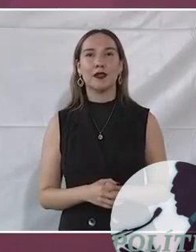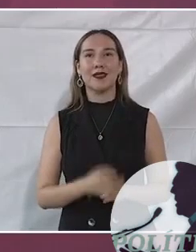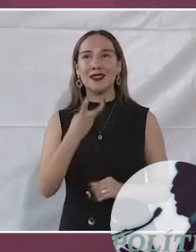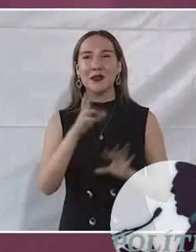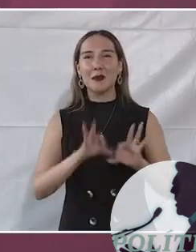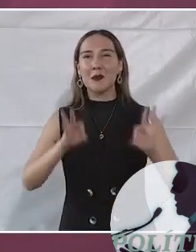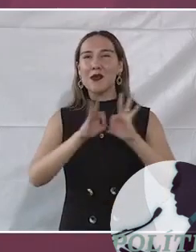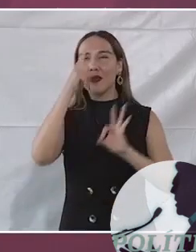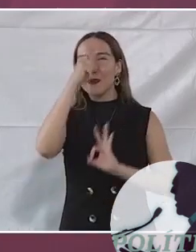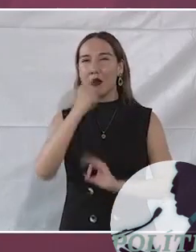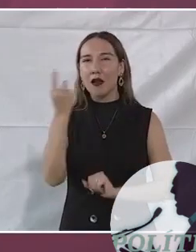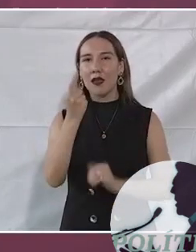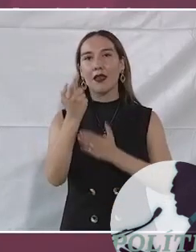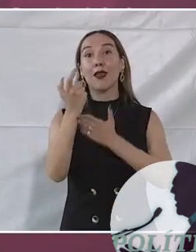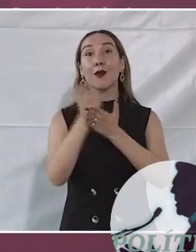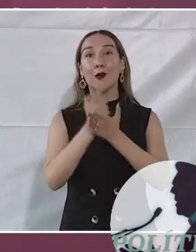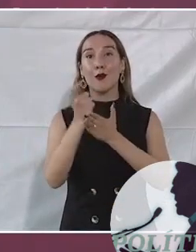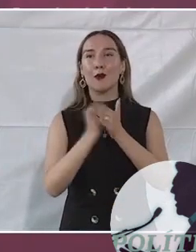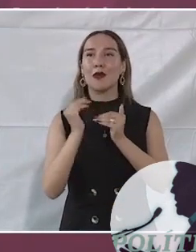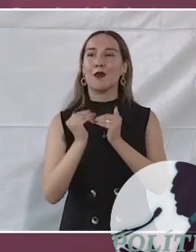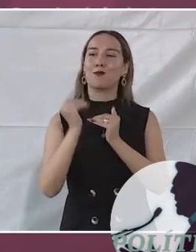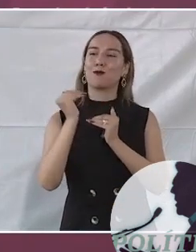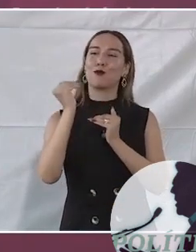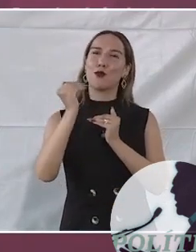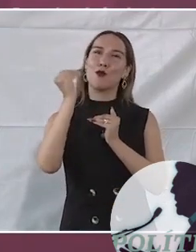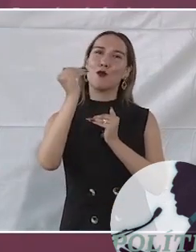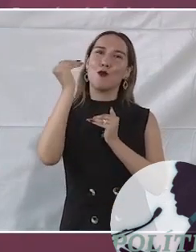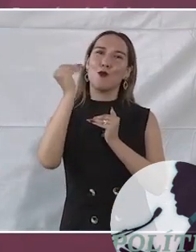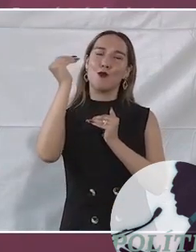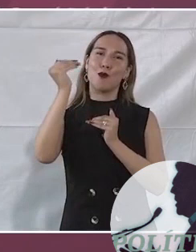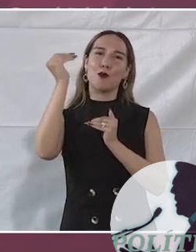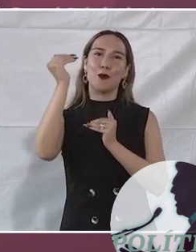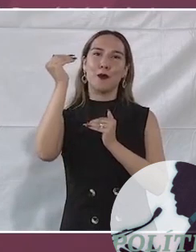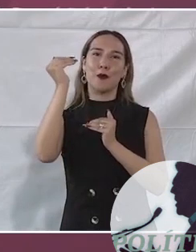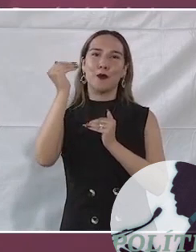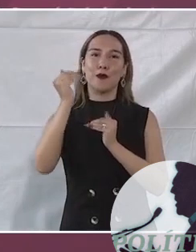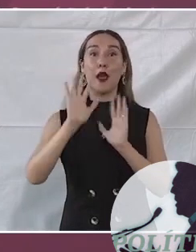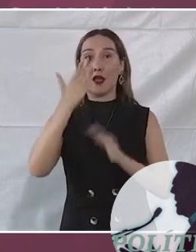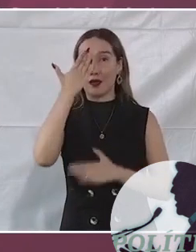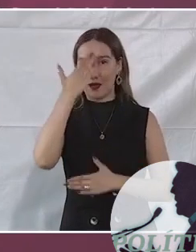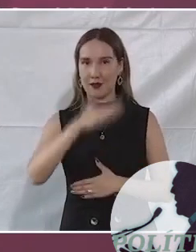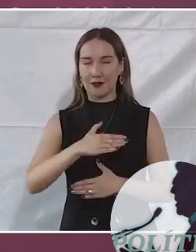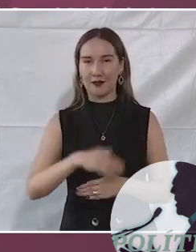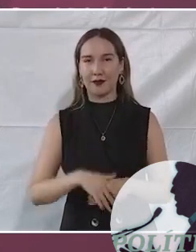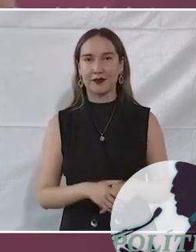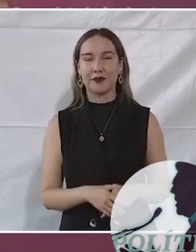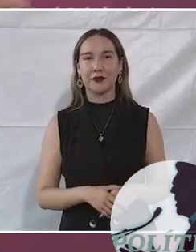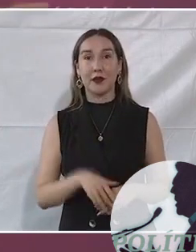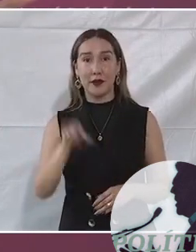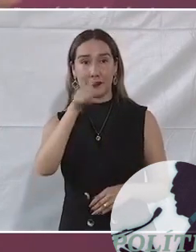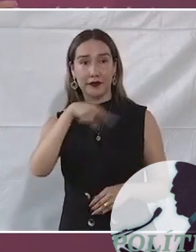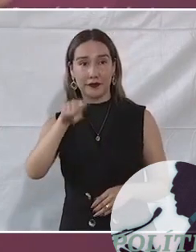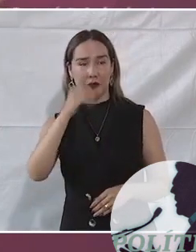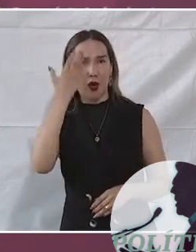economía de los pueblos. Ustedes ya se dan cuenta que si llegan